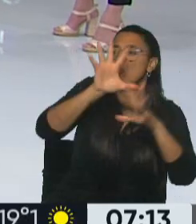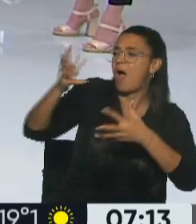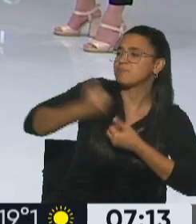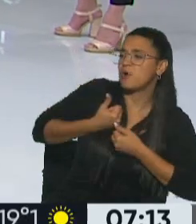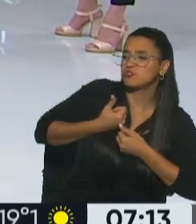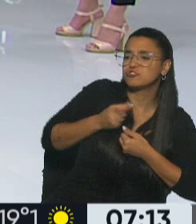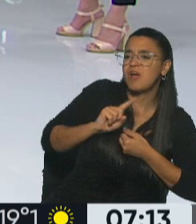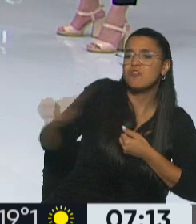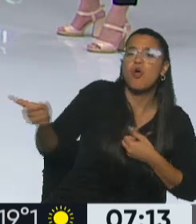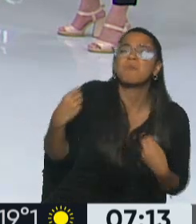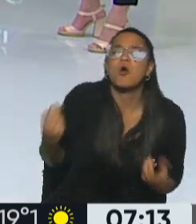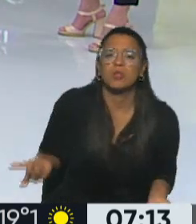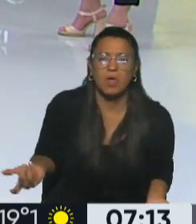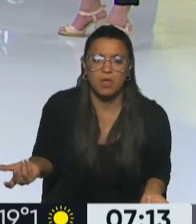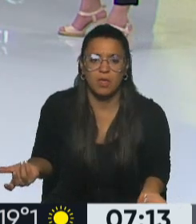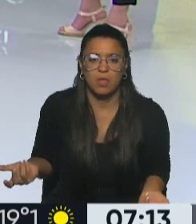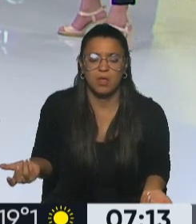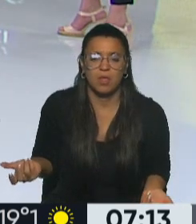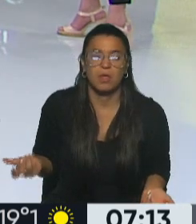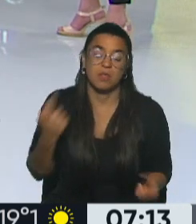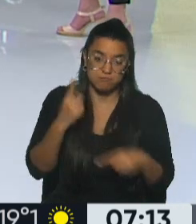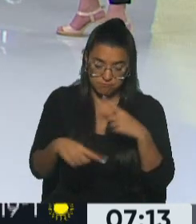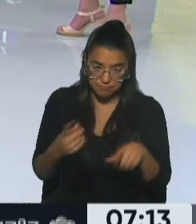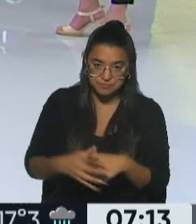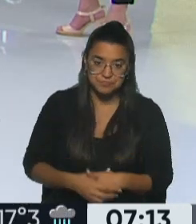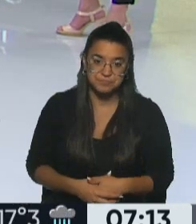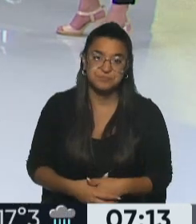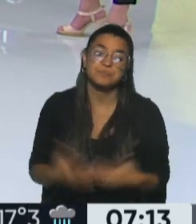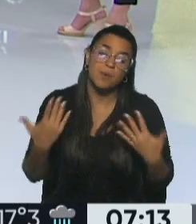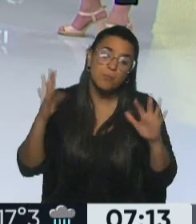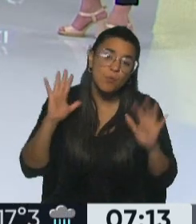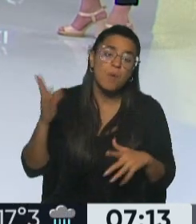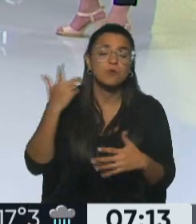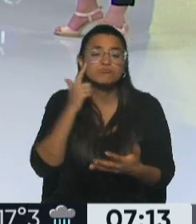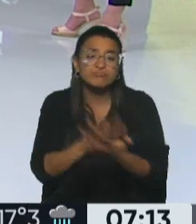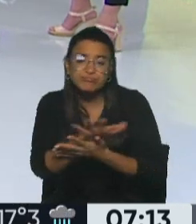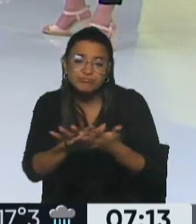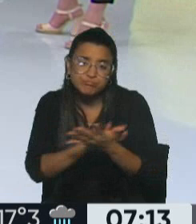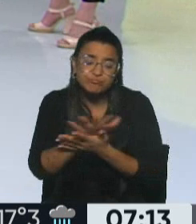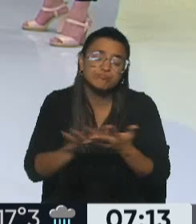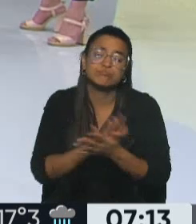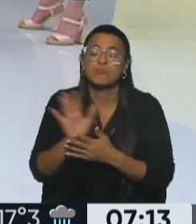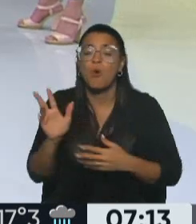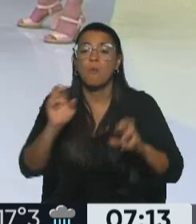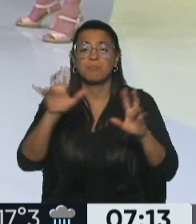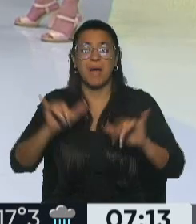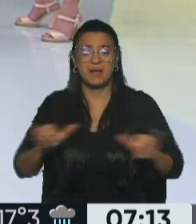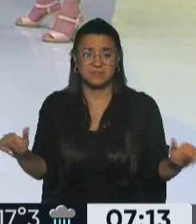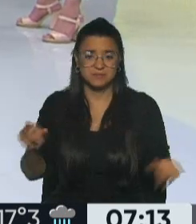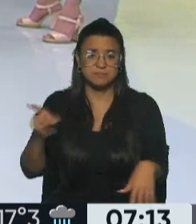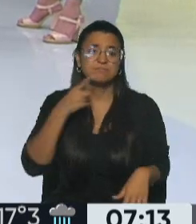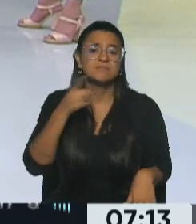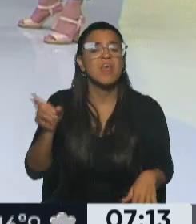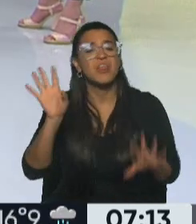Unión Europea continuaba tal vez podamos encontrar una solución diplomática dice